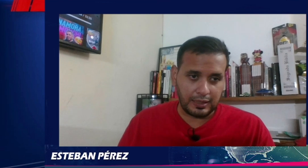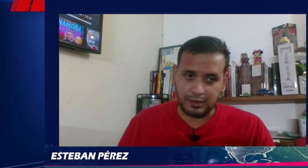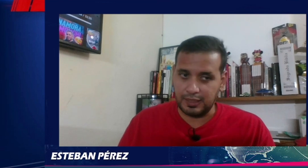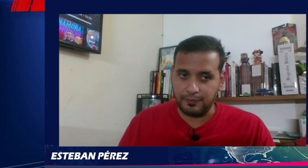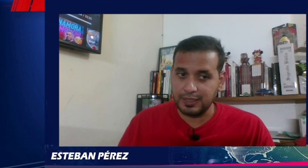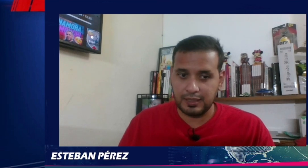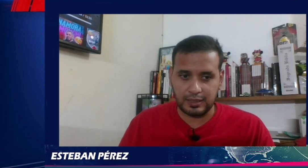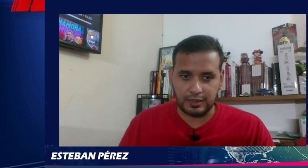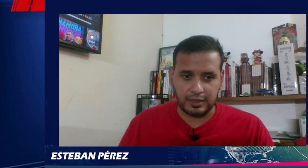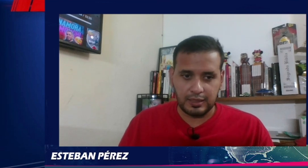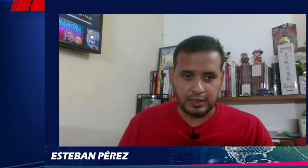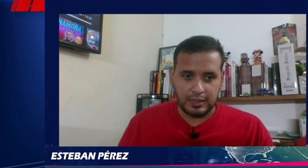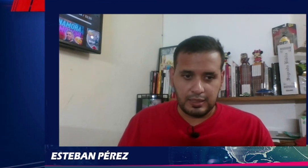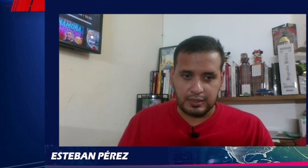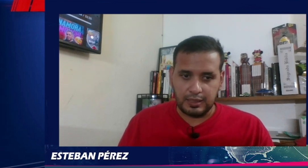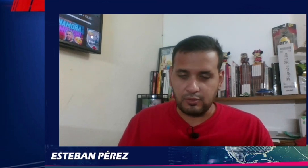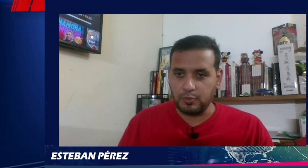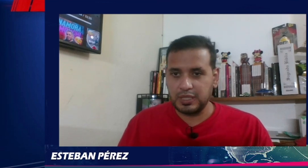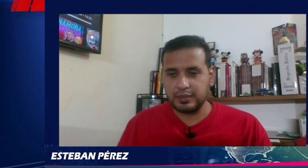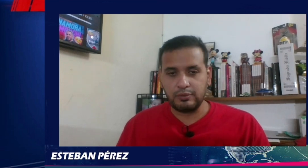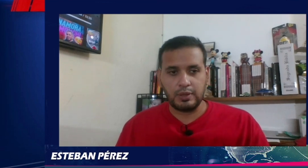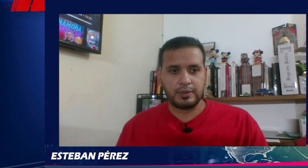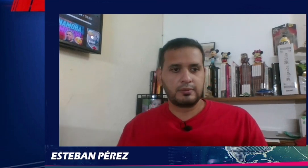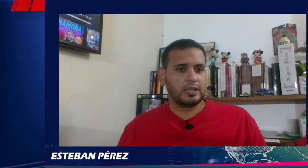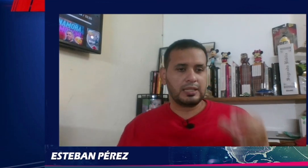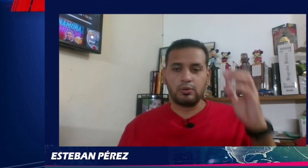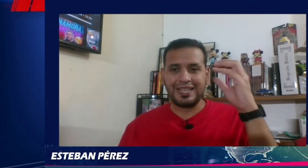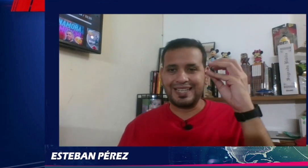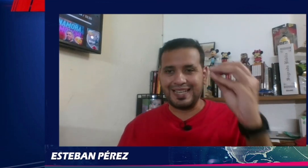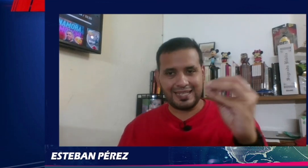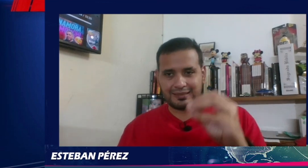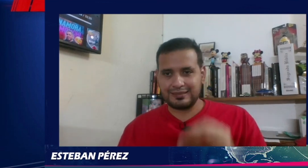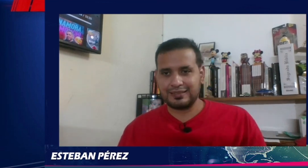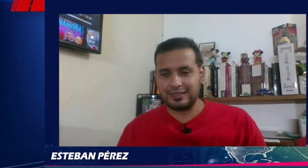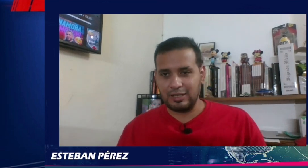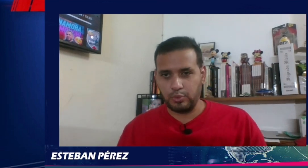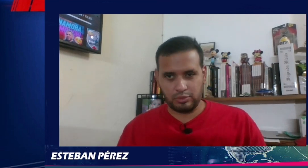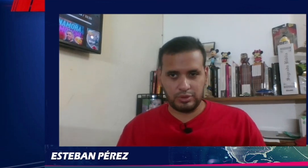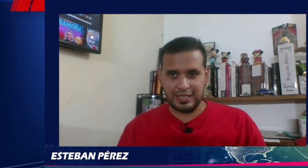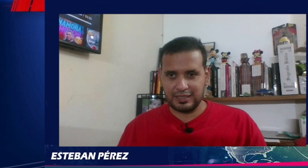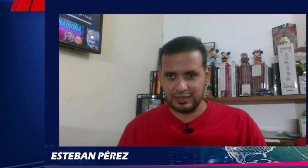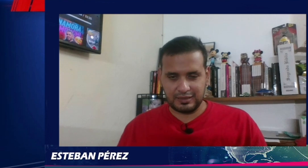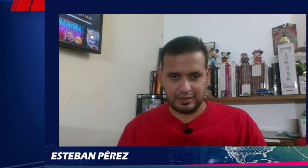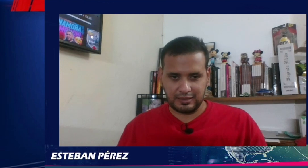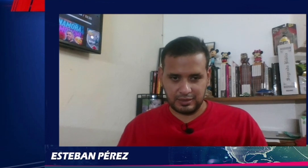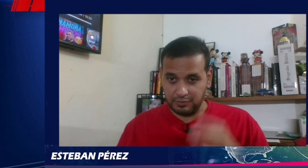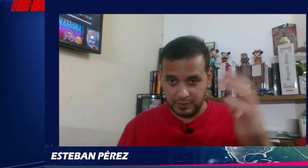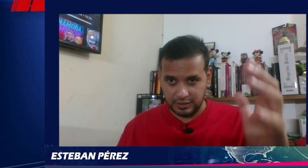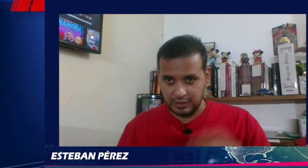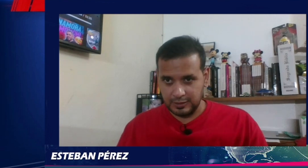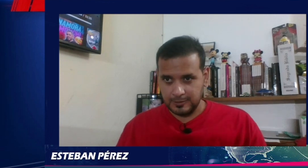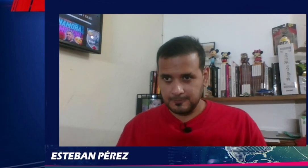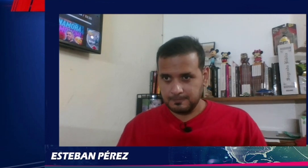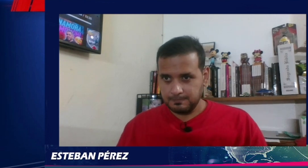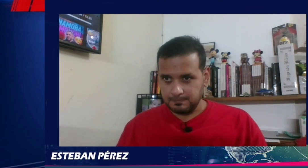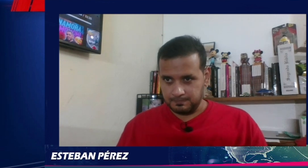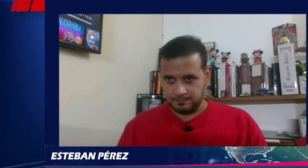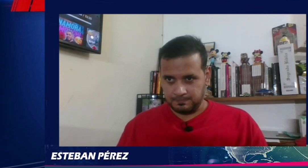es la vida de COVID-19, es lo que le da la oportunidad de vivir,